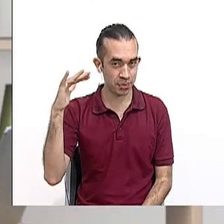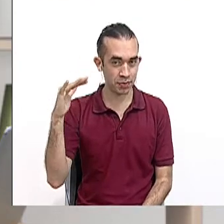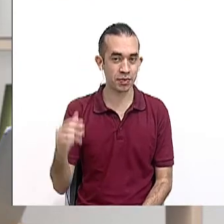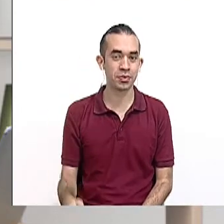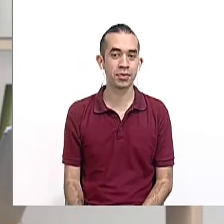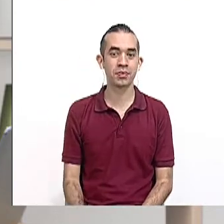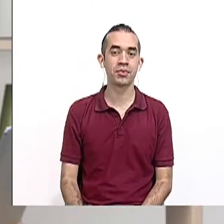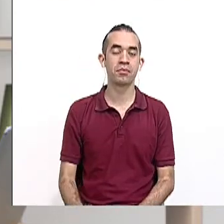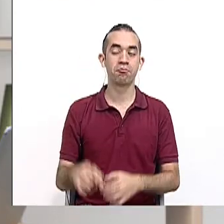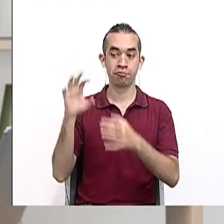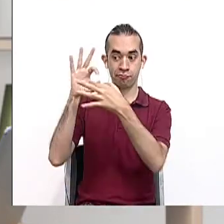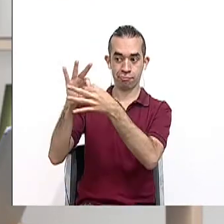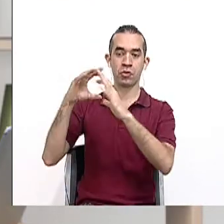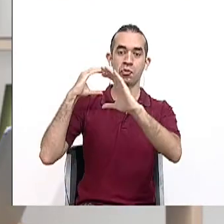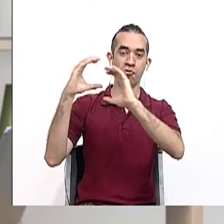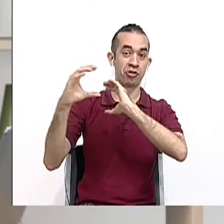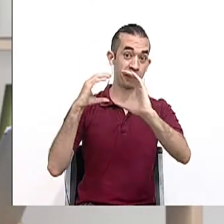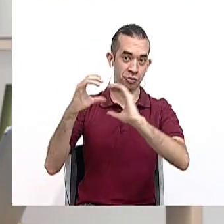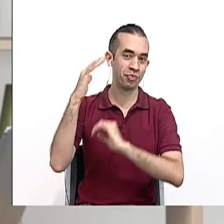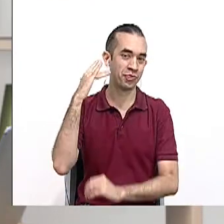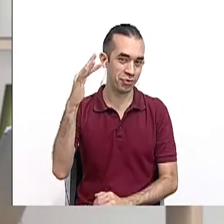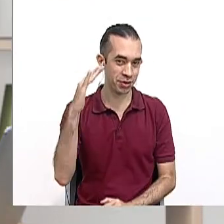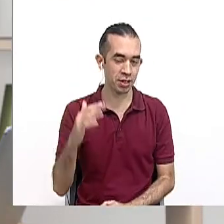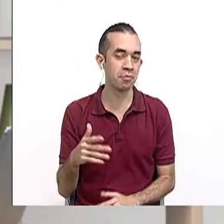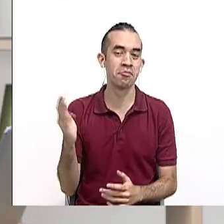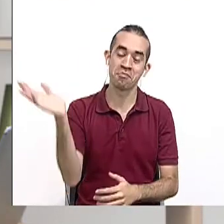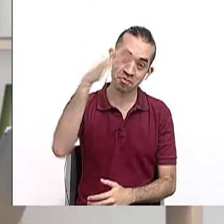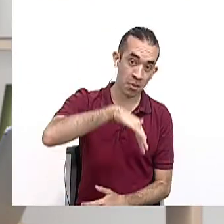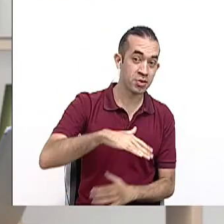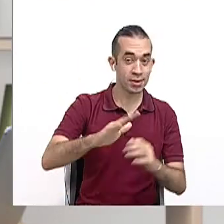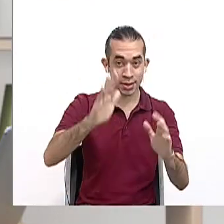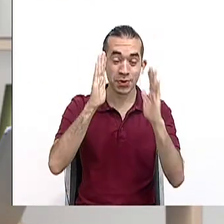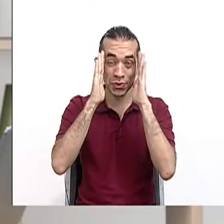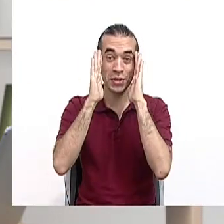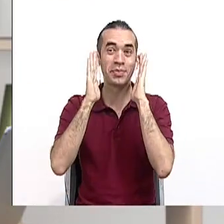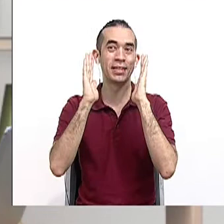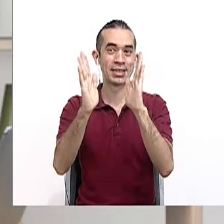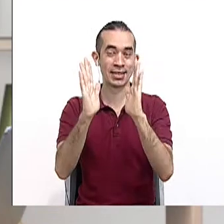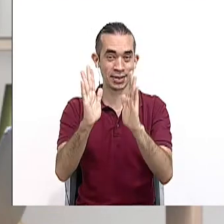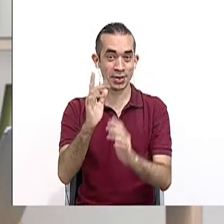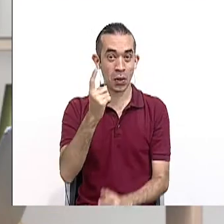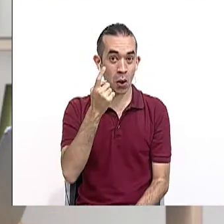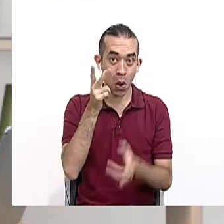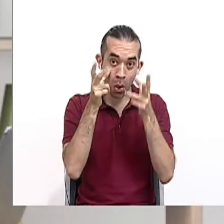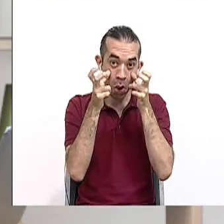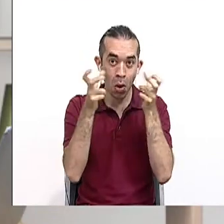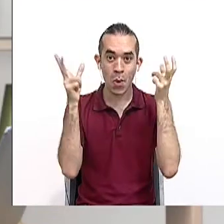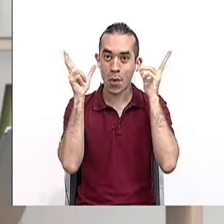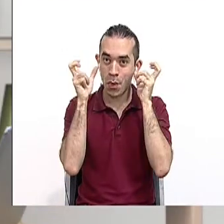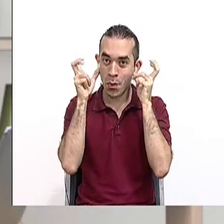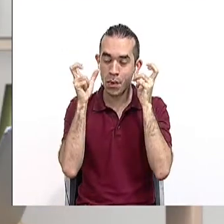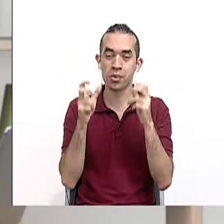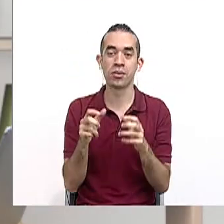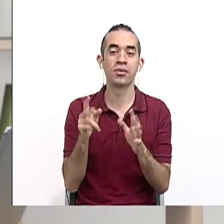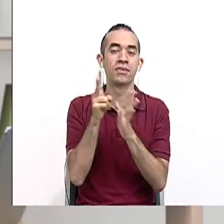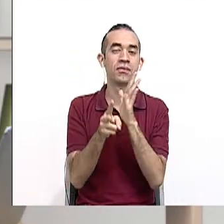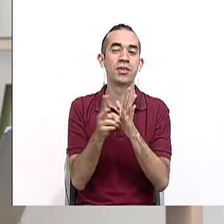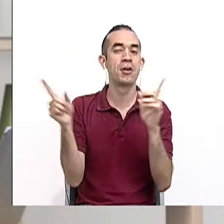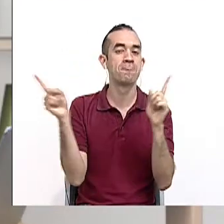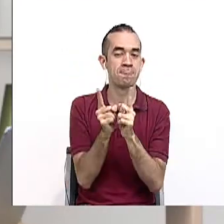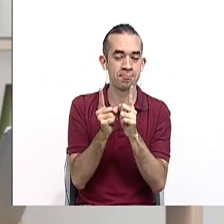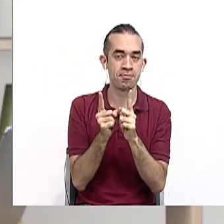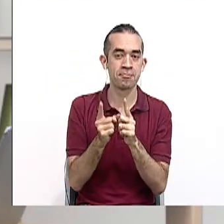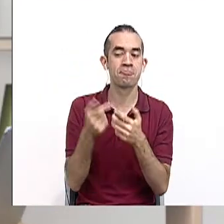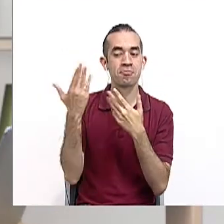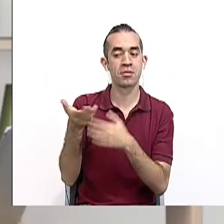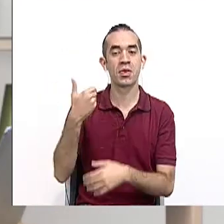carácter comunicativo. Así que los invito a que presten mucha atención, ojos y oídos, a esta cápsula que nos presenta